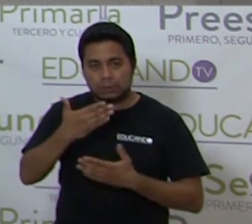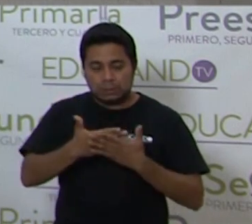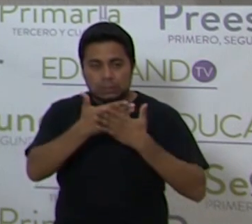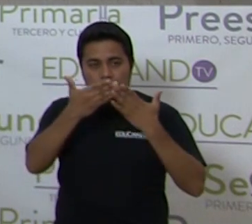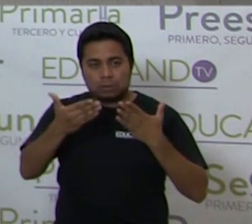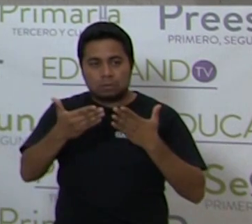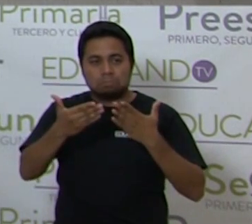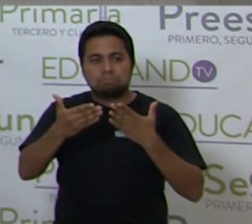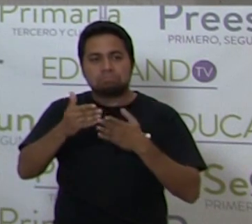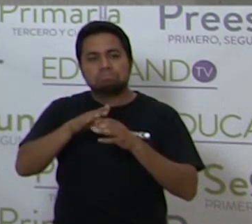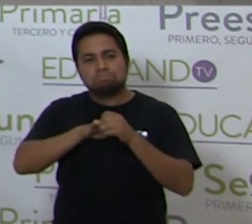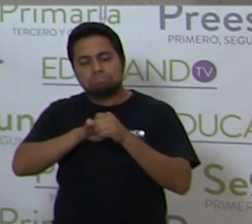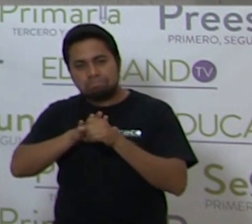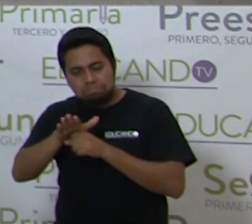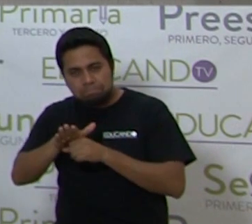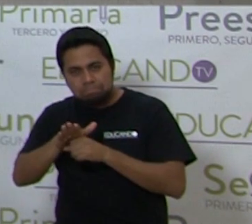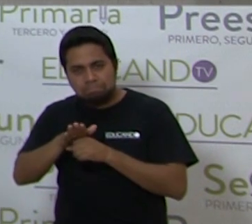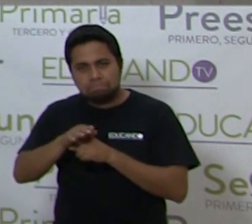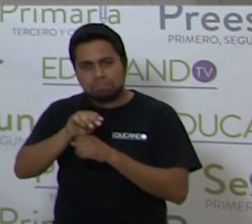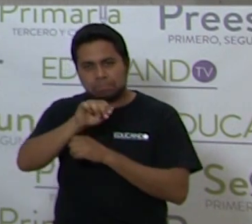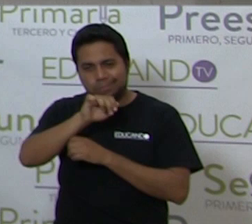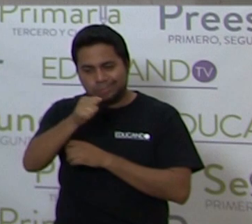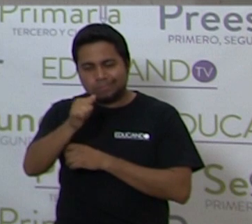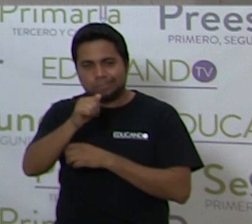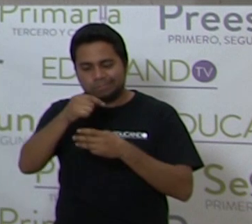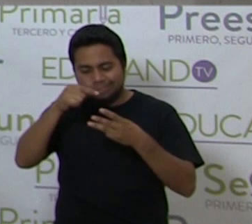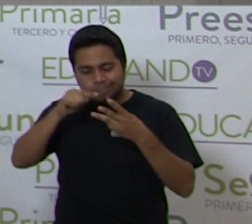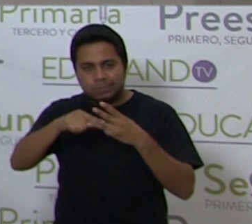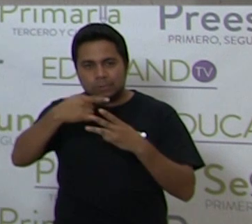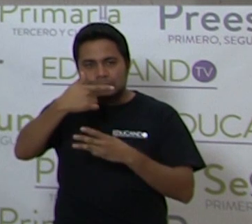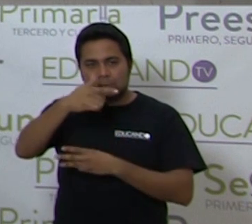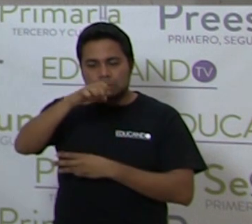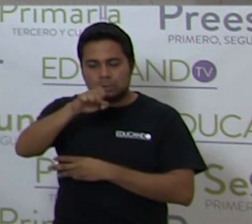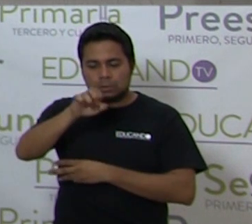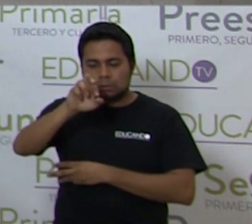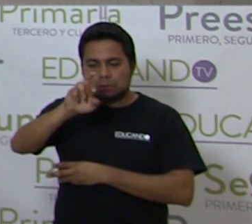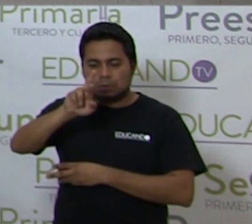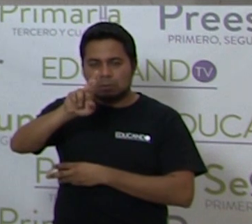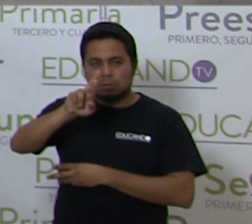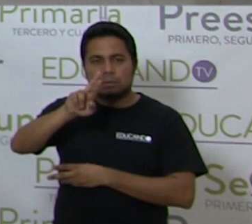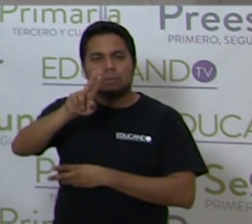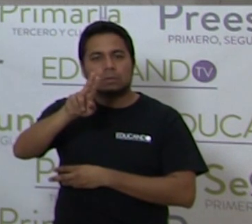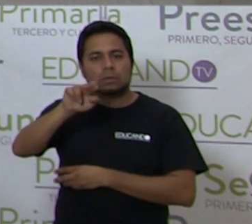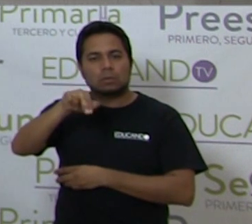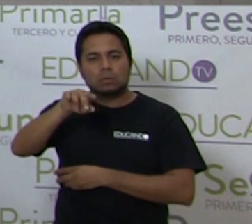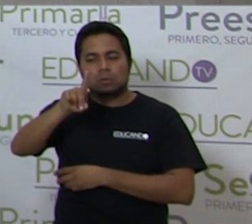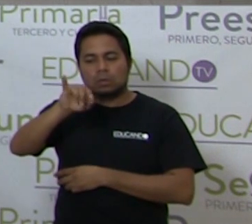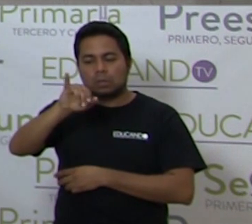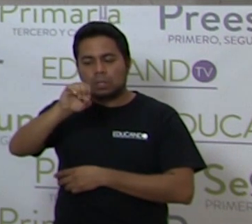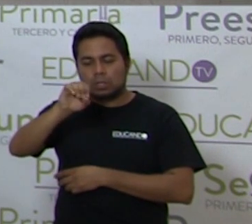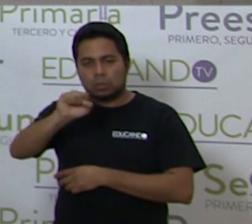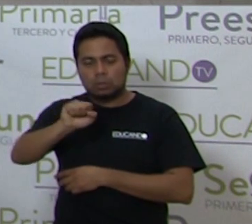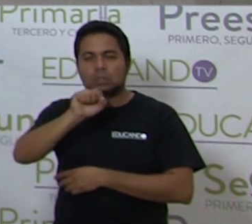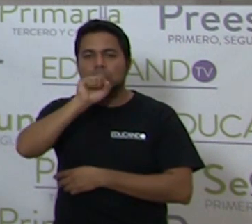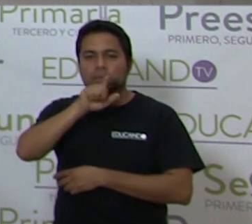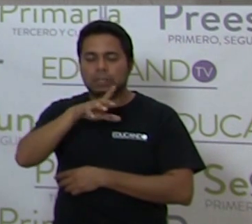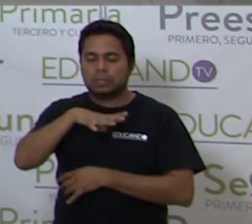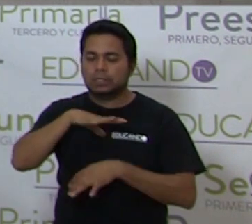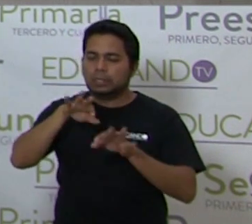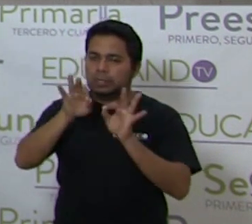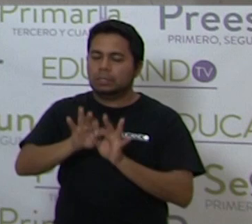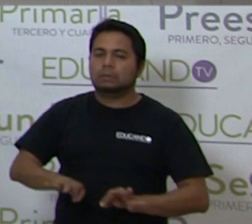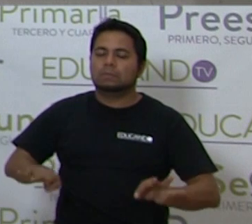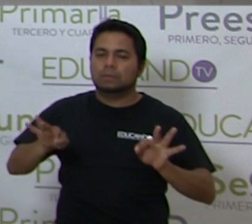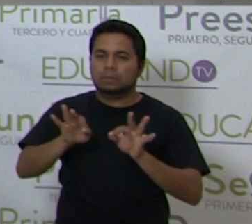son los gerundios. Bien, los gerundios son sumamente importantes porque eso te va